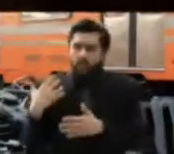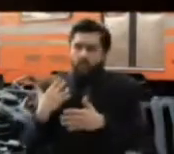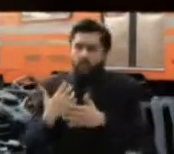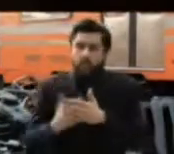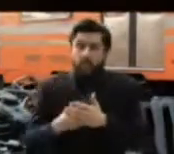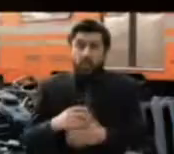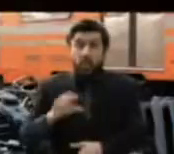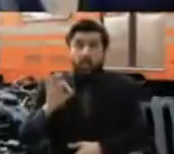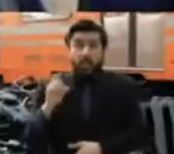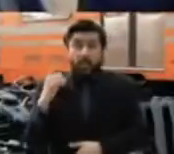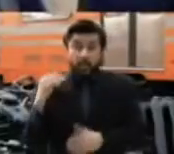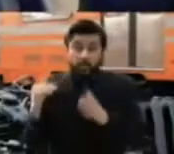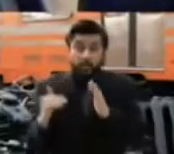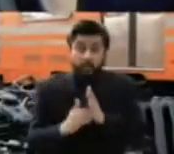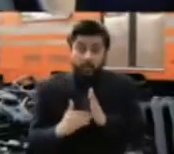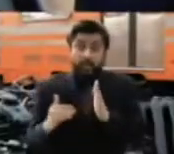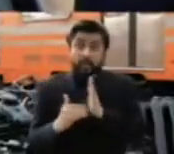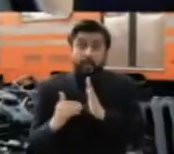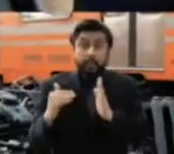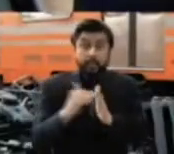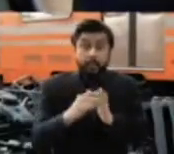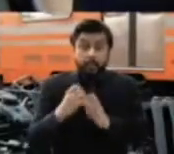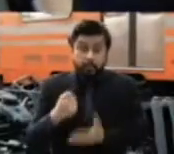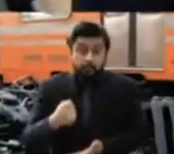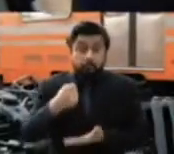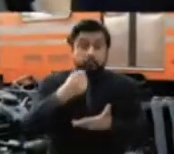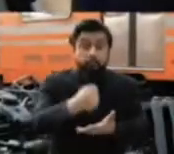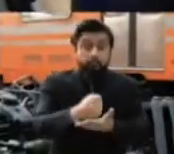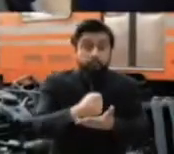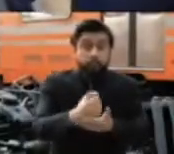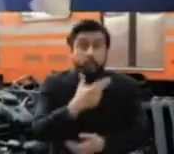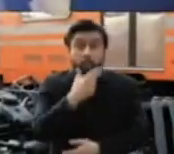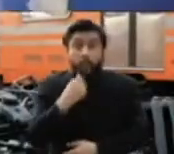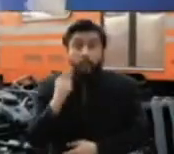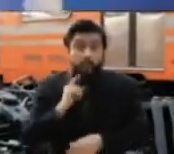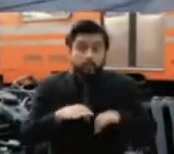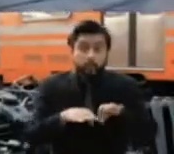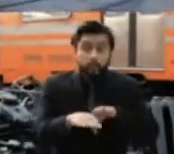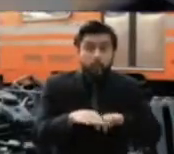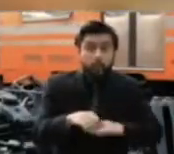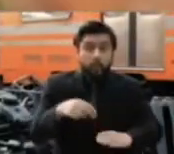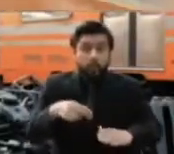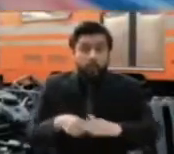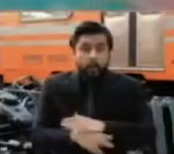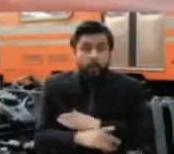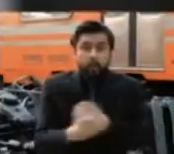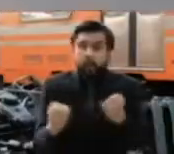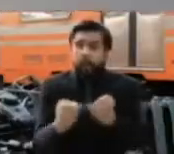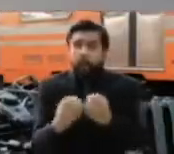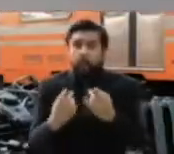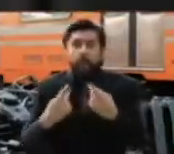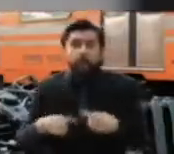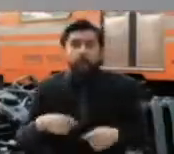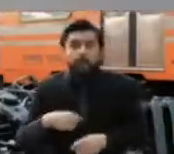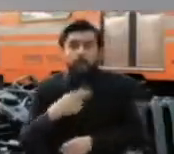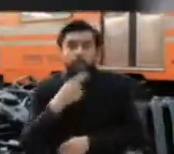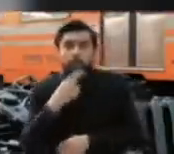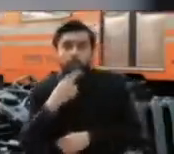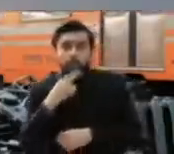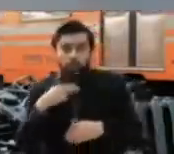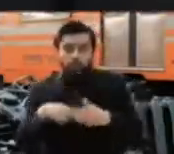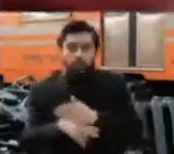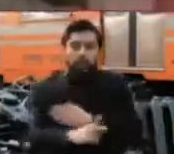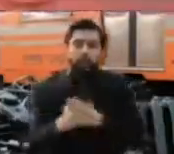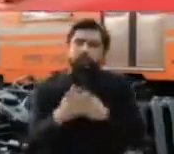mil millones de pesos. Trabajadoras y trabajadores al redoblar y multiplicar esfuerzos. Y las personas usuarias que apoyarán con su